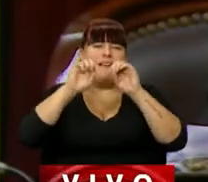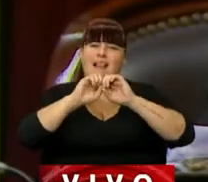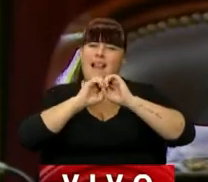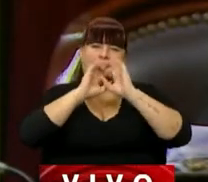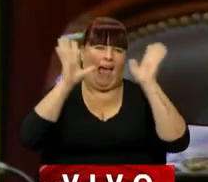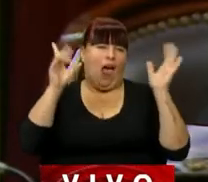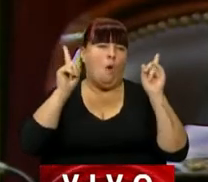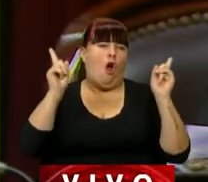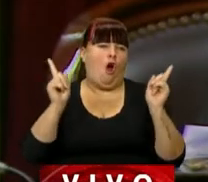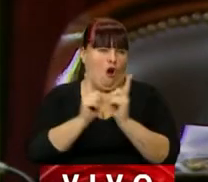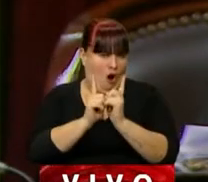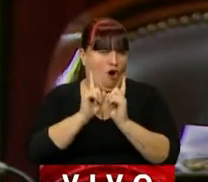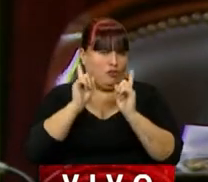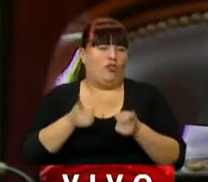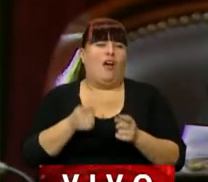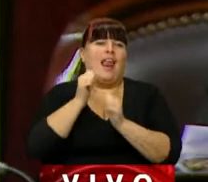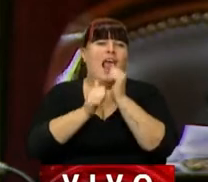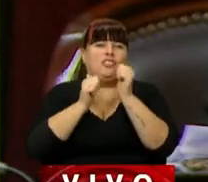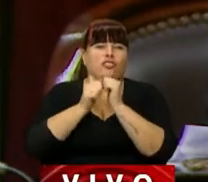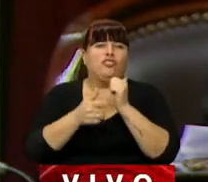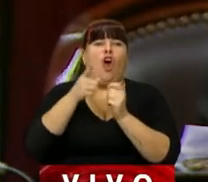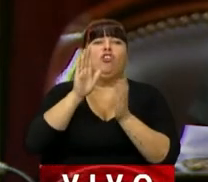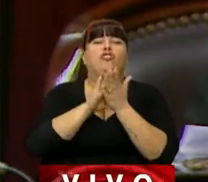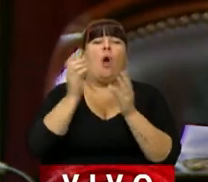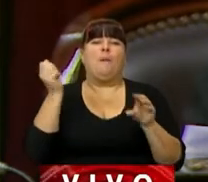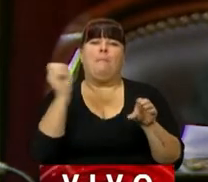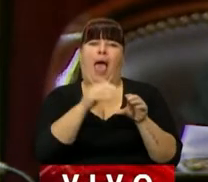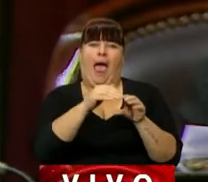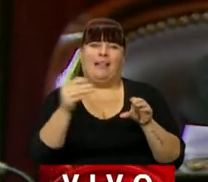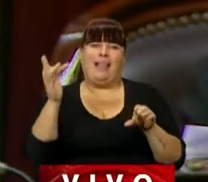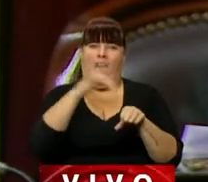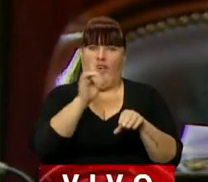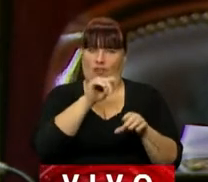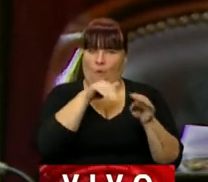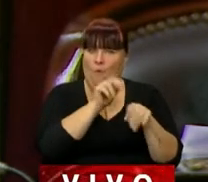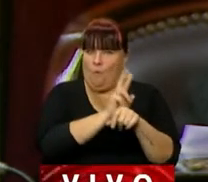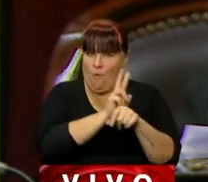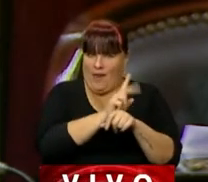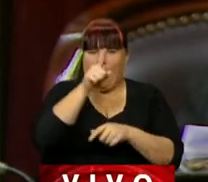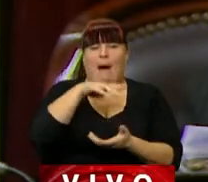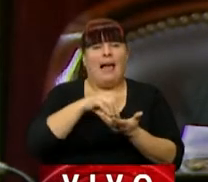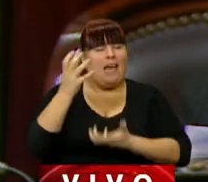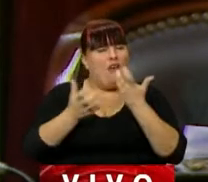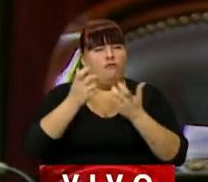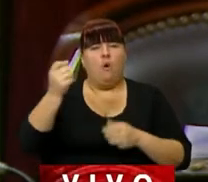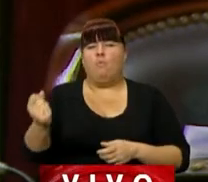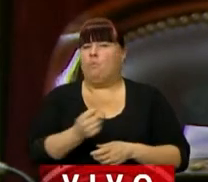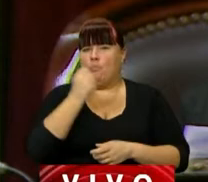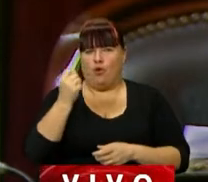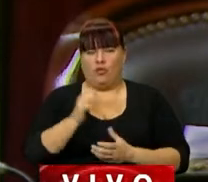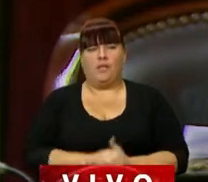pormenorizado resumen y en parte de la historia de este fideicomiso que para Tierra del Fuego ha sido